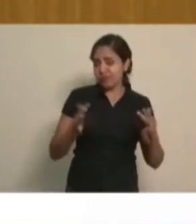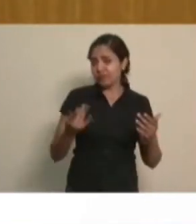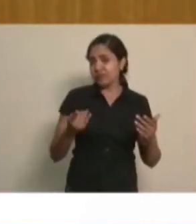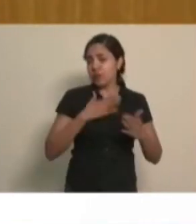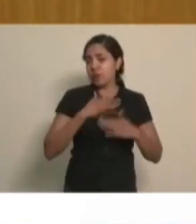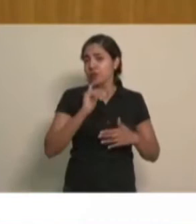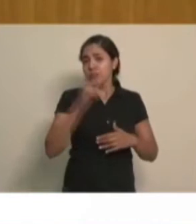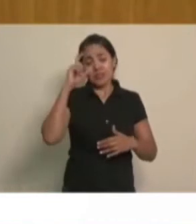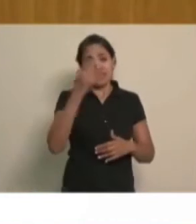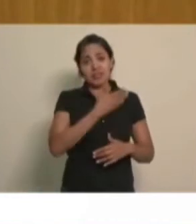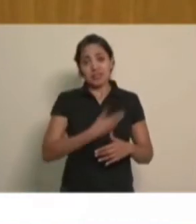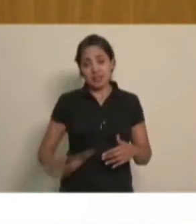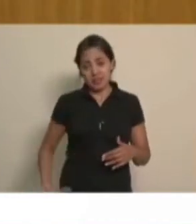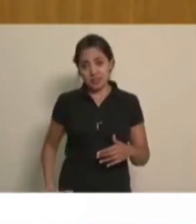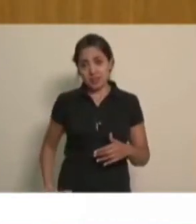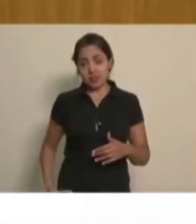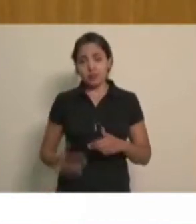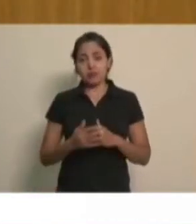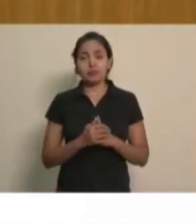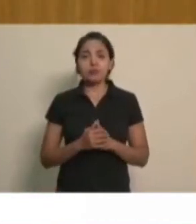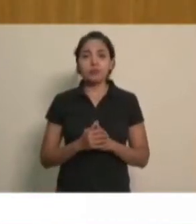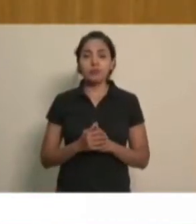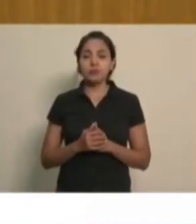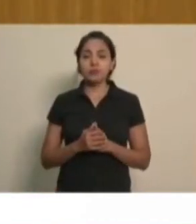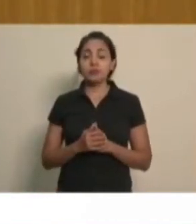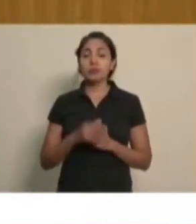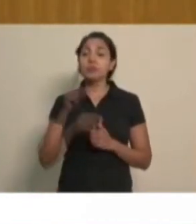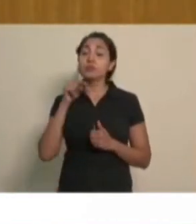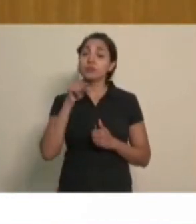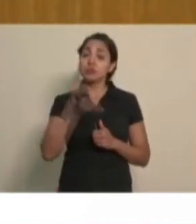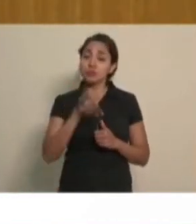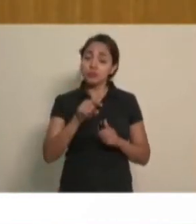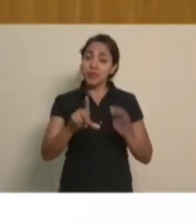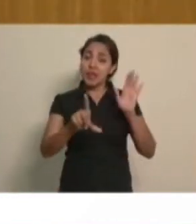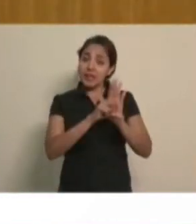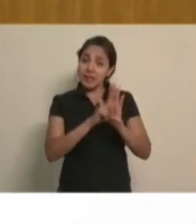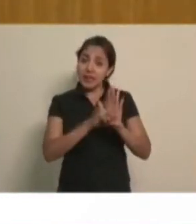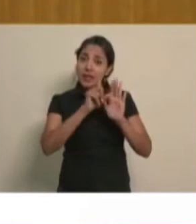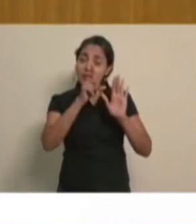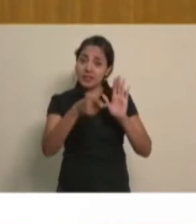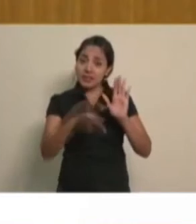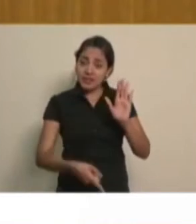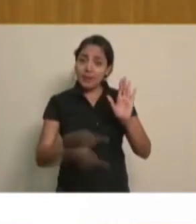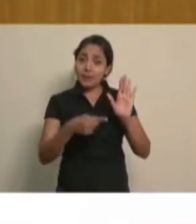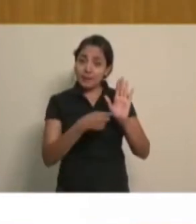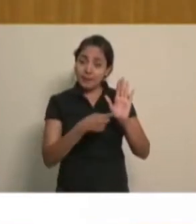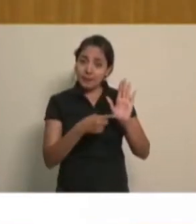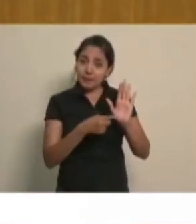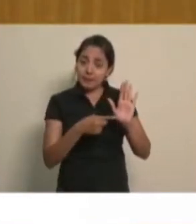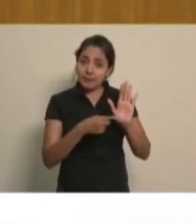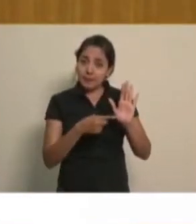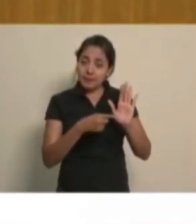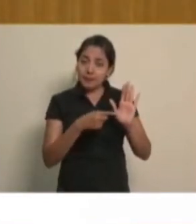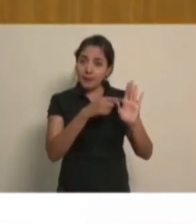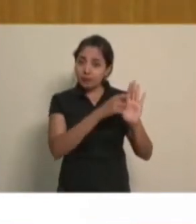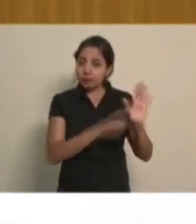de 1,4% a 2,1%, esa ley también tendrá afectación directa para el pago de